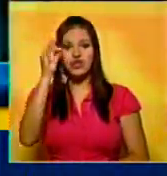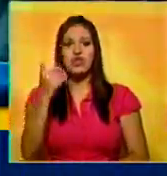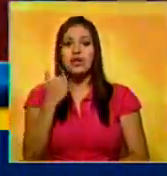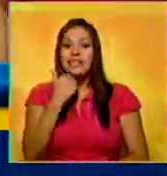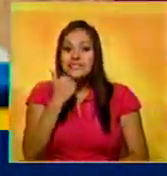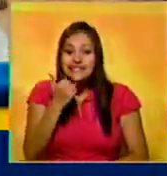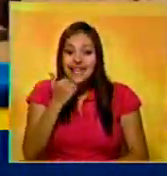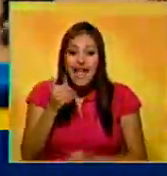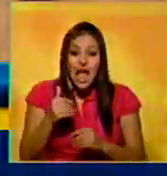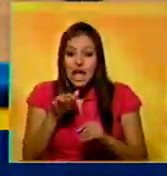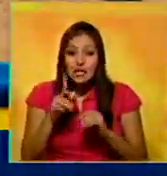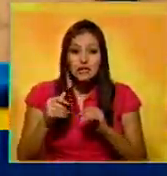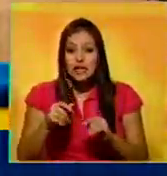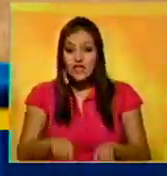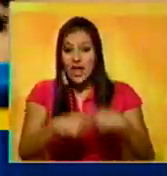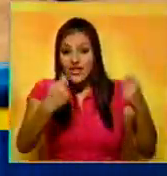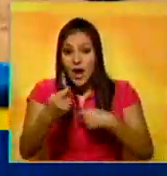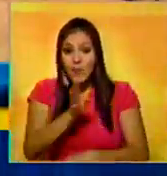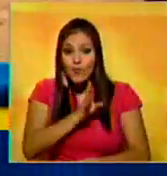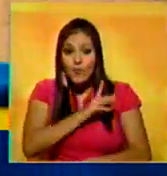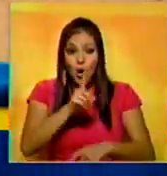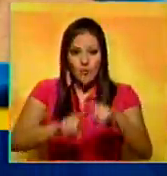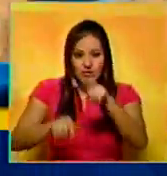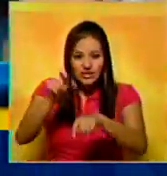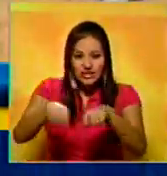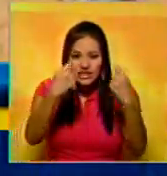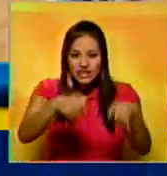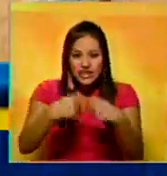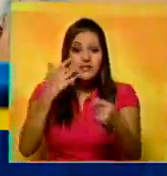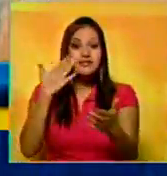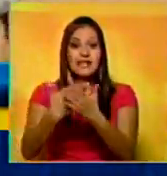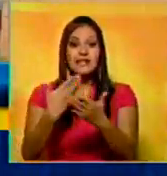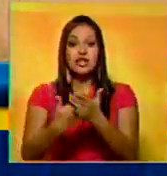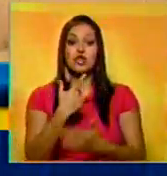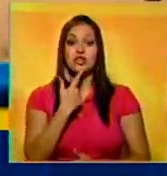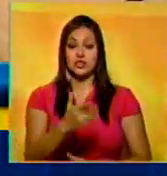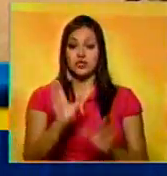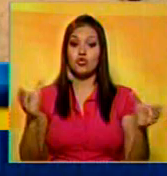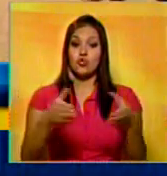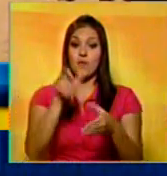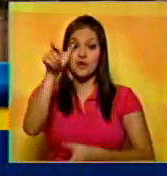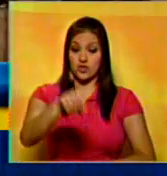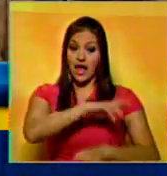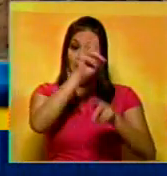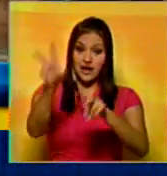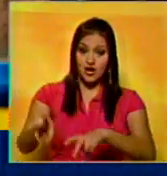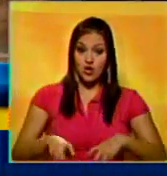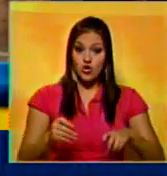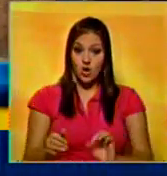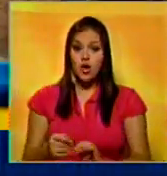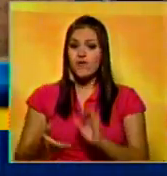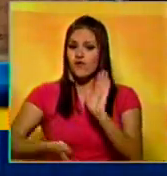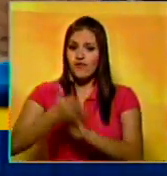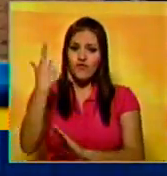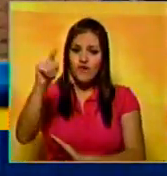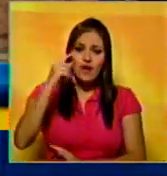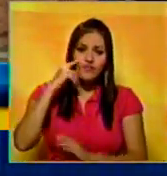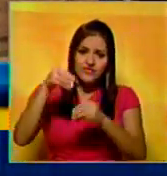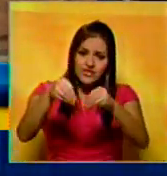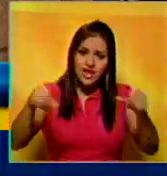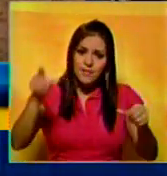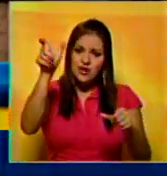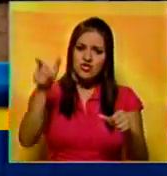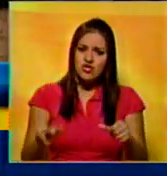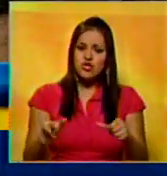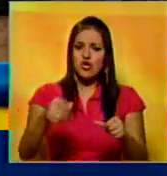a la cerca y causaron daños a la propiedad. Sin embargo, varios testigos señalaron que un grupo de agricultores acudían a sus tierras cuando soldados